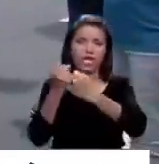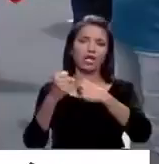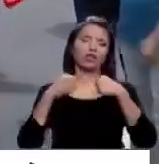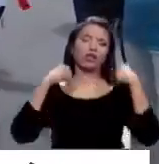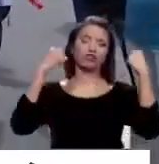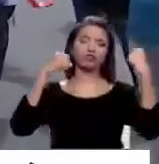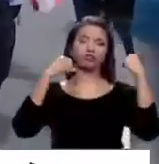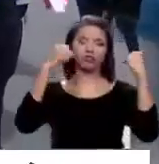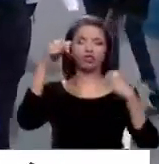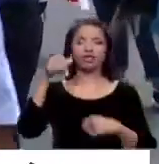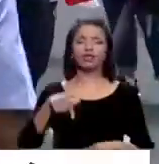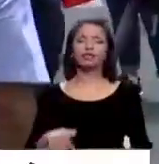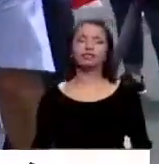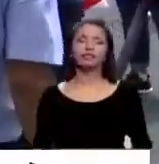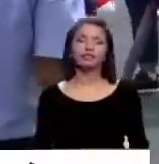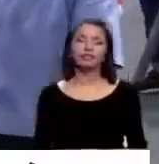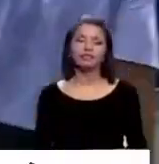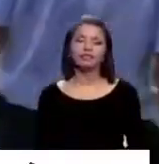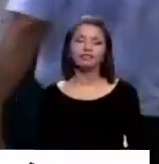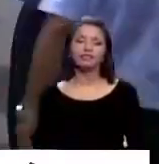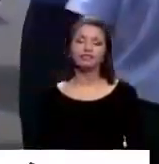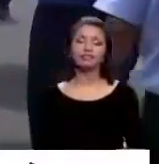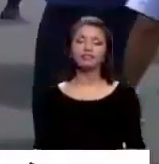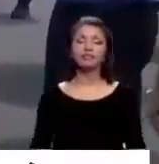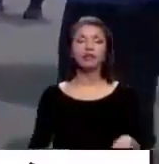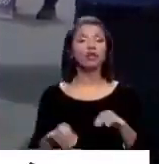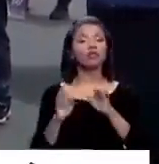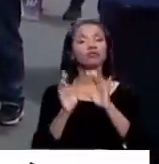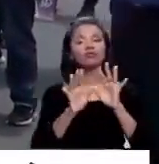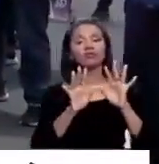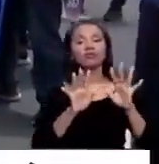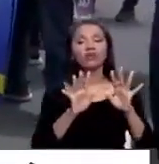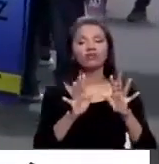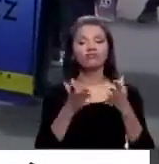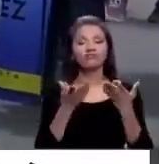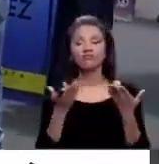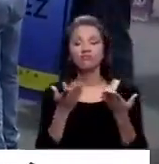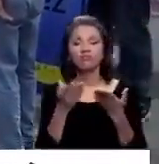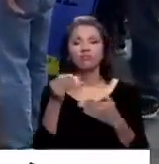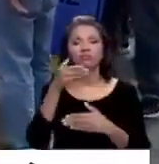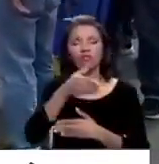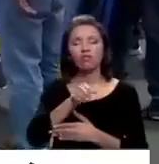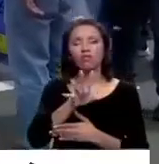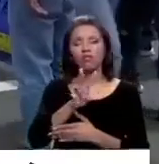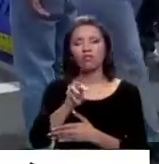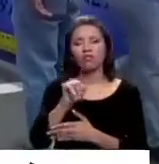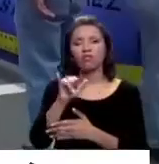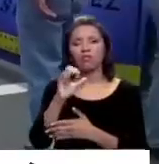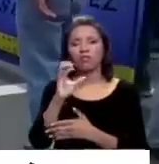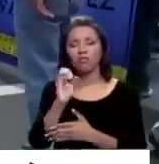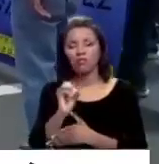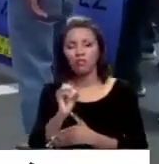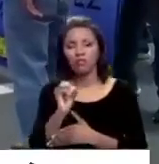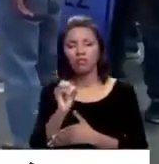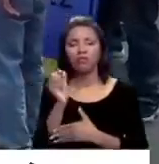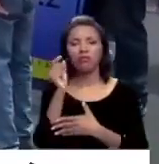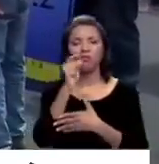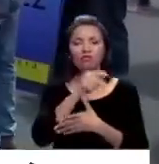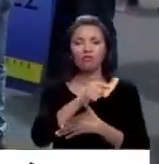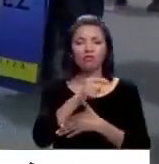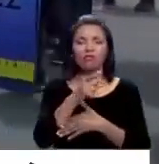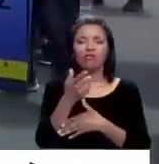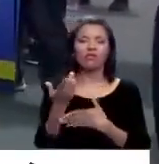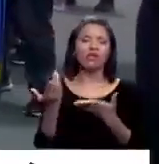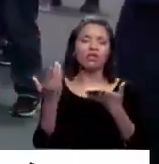el día de hoy pero va en dirección como los días anteriores hacia la plaza 5 de mayo donde se hará esa primera